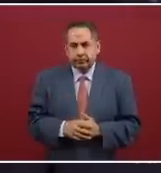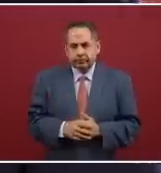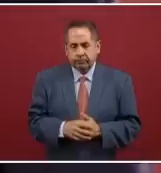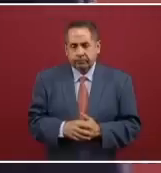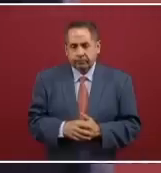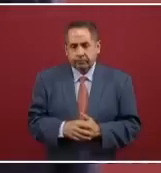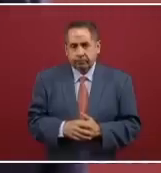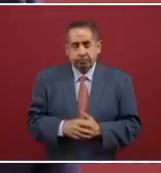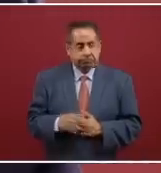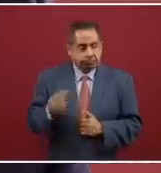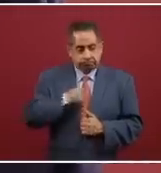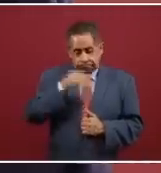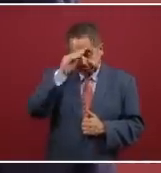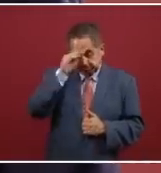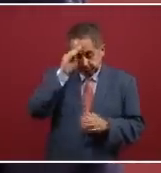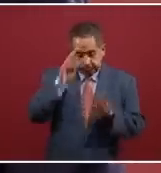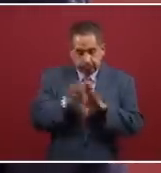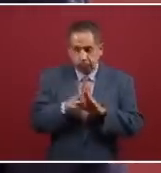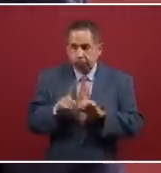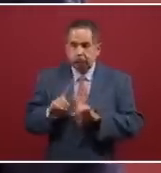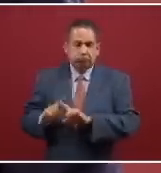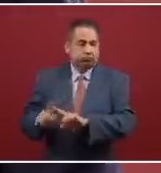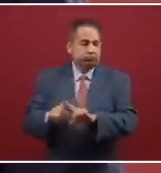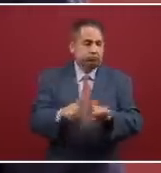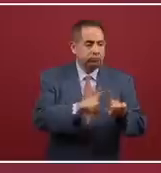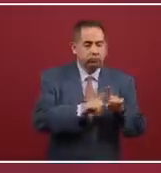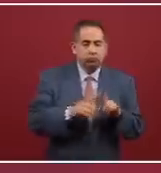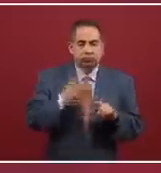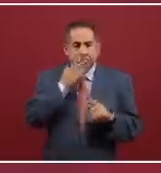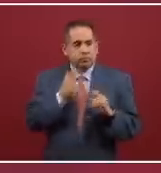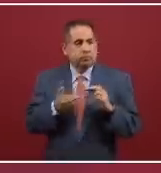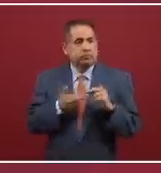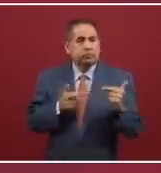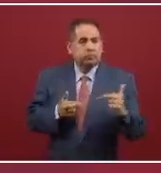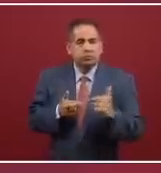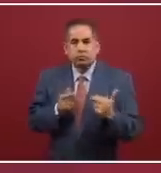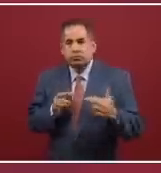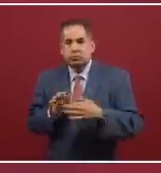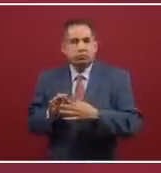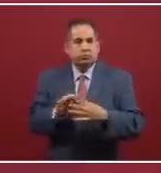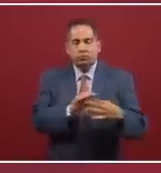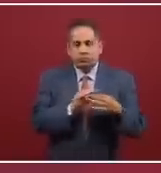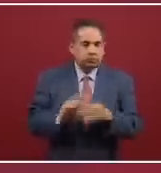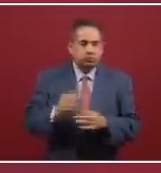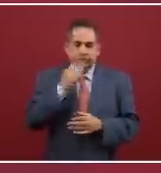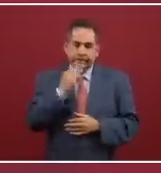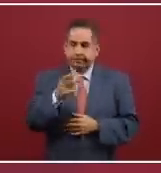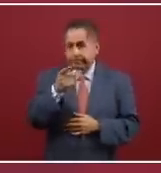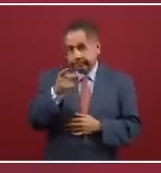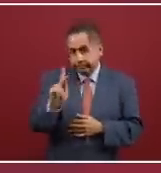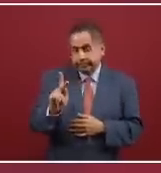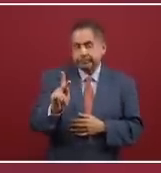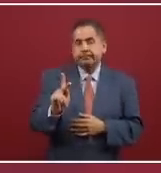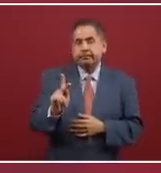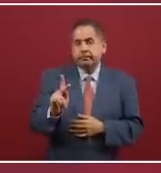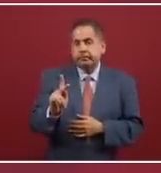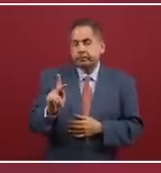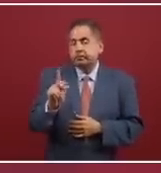buscar diversificar nuestras relaciones pero sin